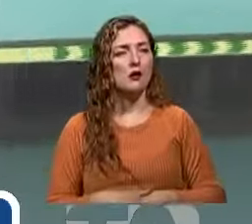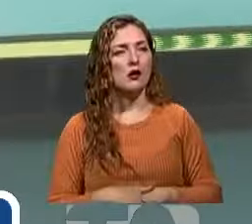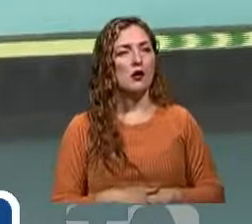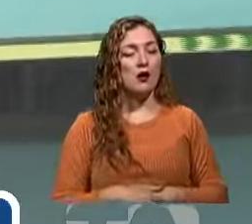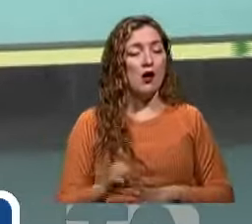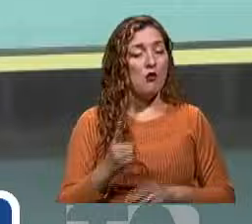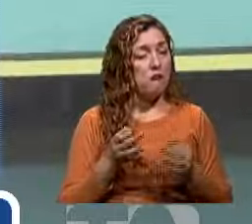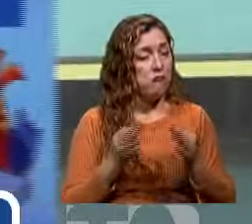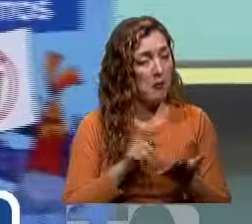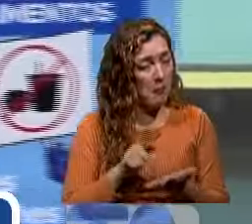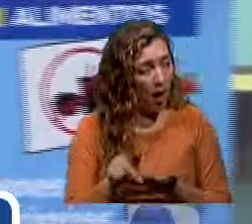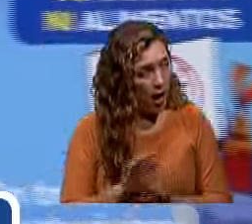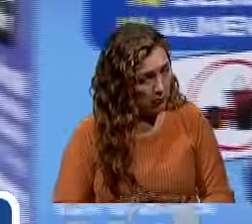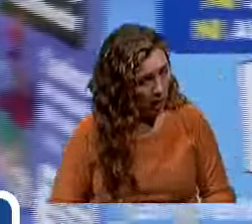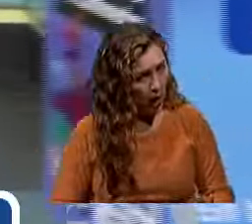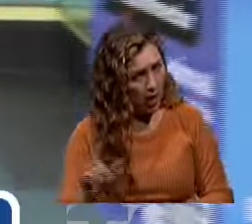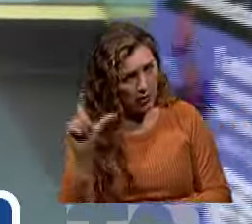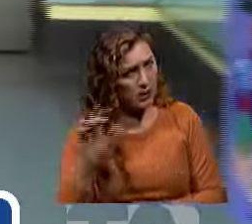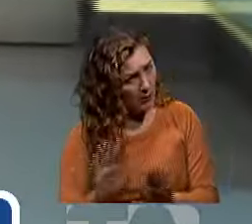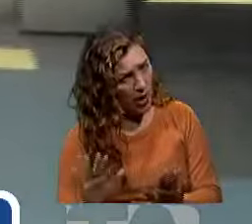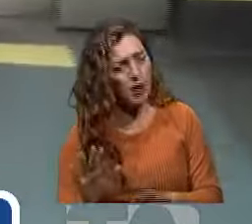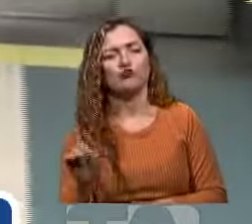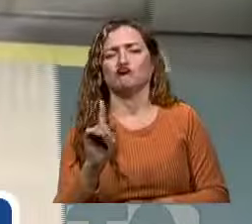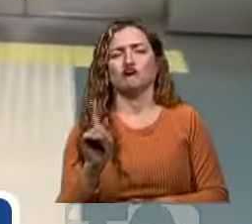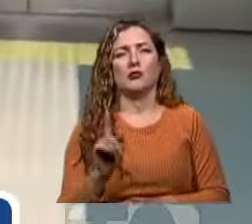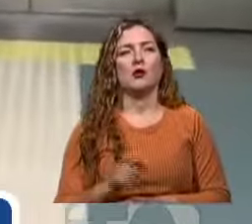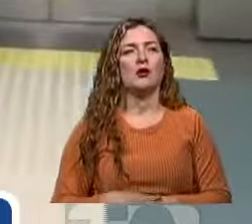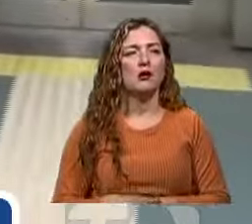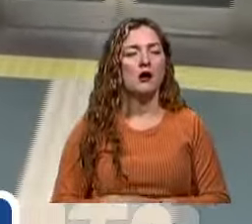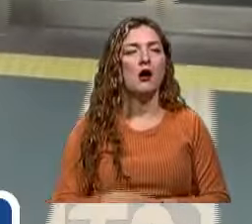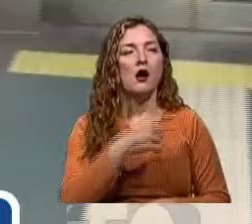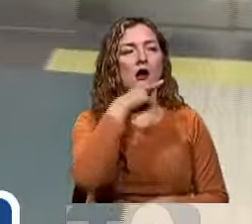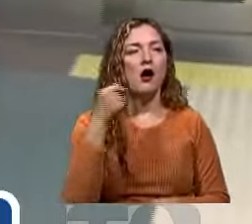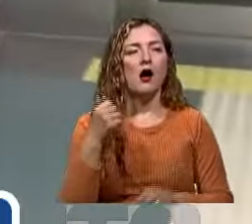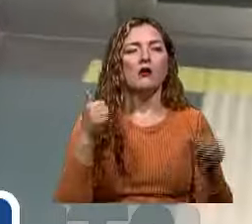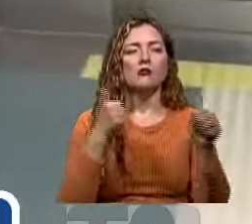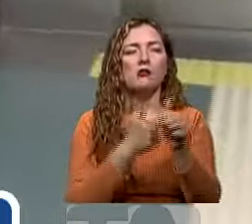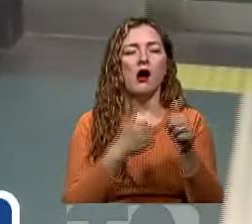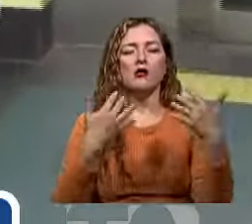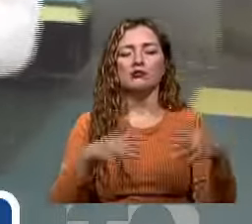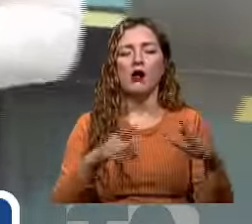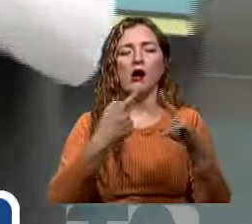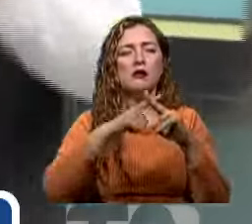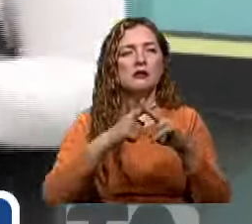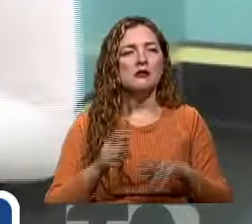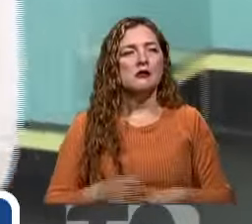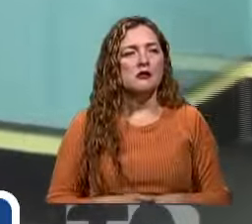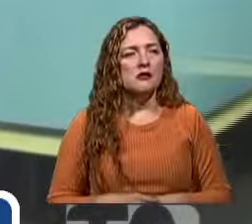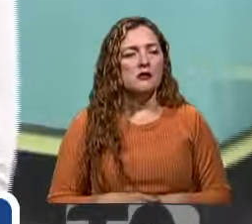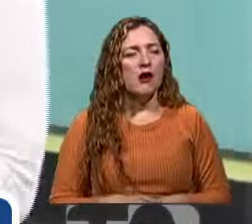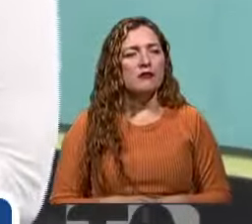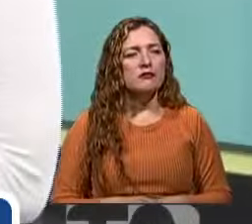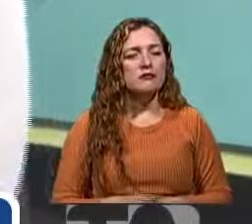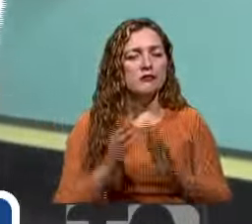no es el único medio digital de pago que ustedes pueden utilizar en este feriado que ya estamos próximos a iniciar para evitarse